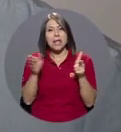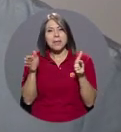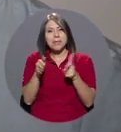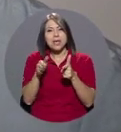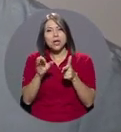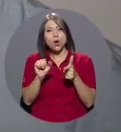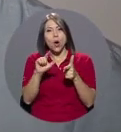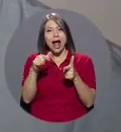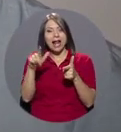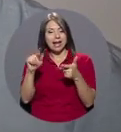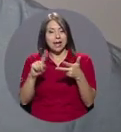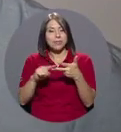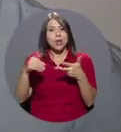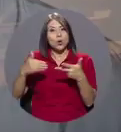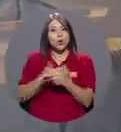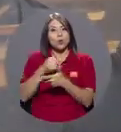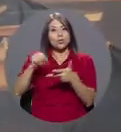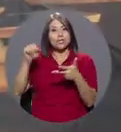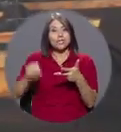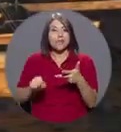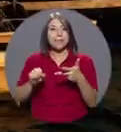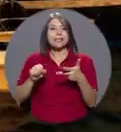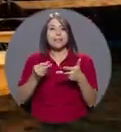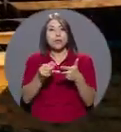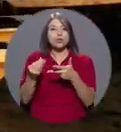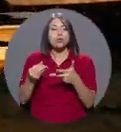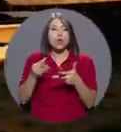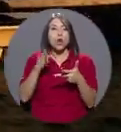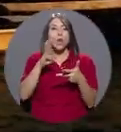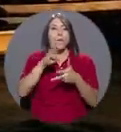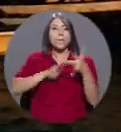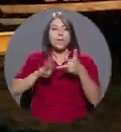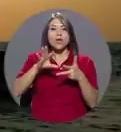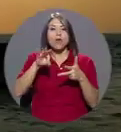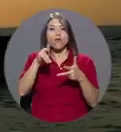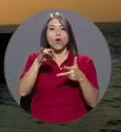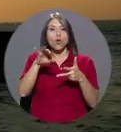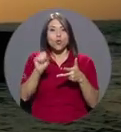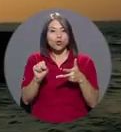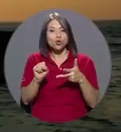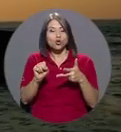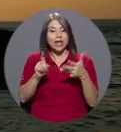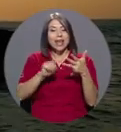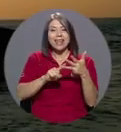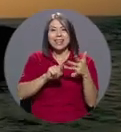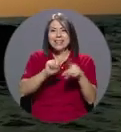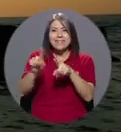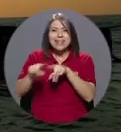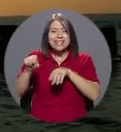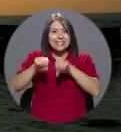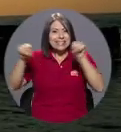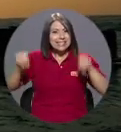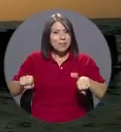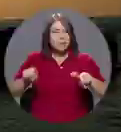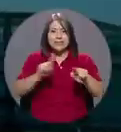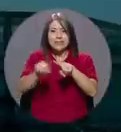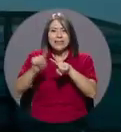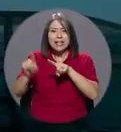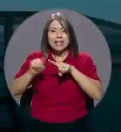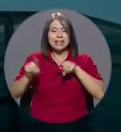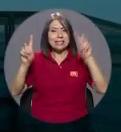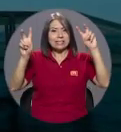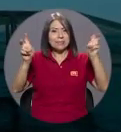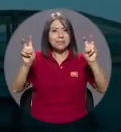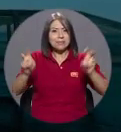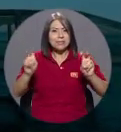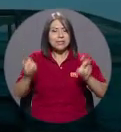microalga, nuevos sistemas de producción, como de bioflóculo, sistemas de recirculación, y los sistemas multitróficos,